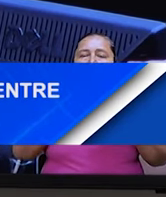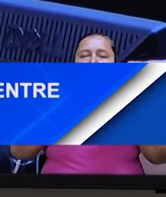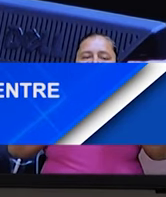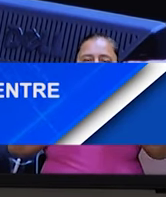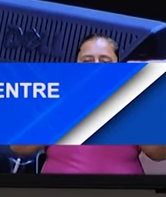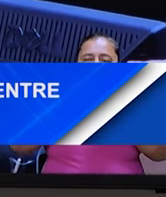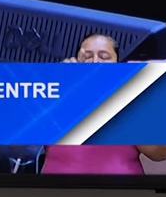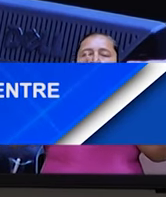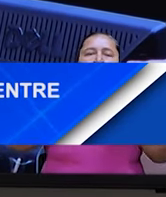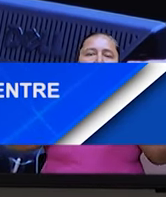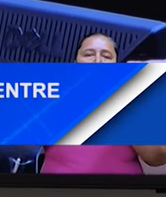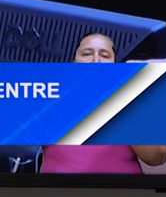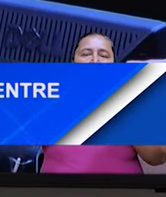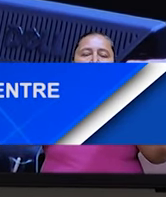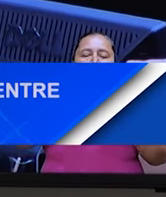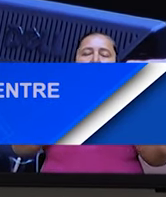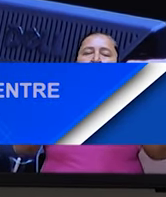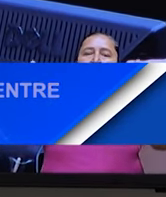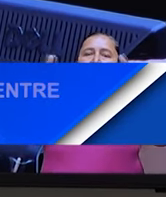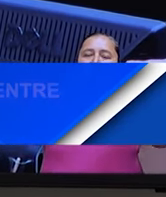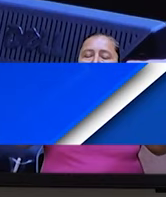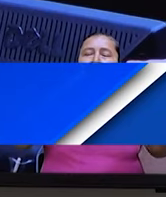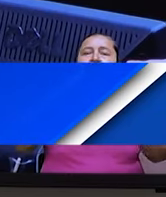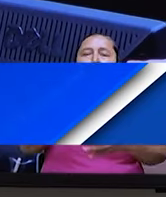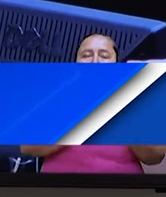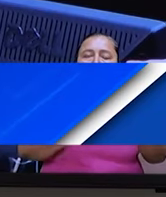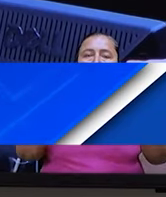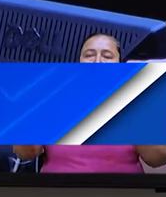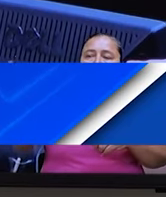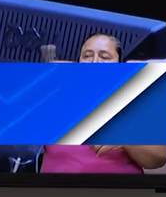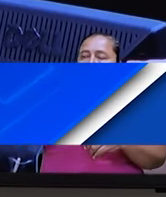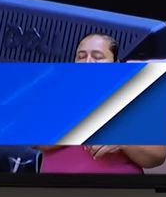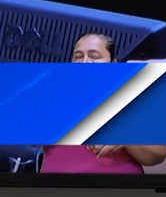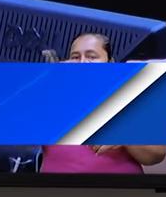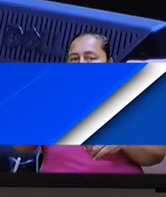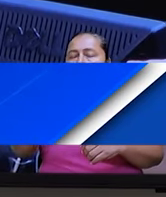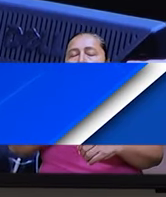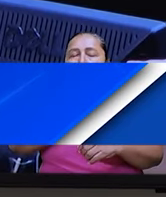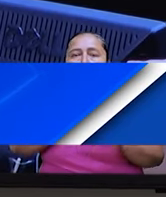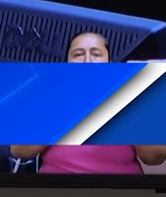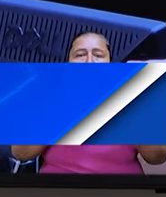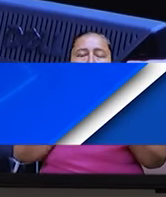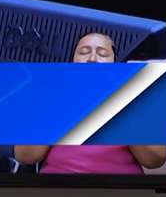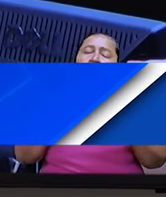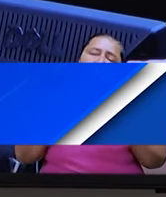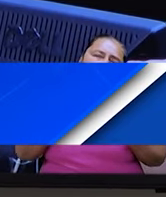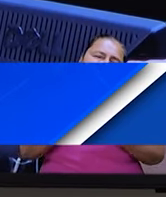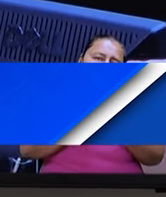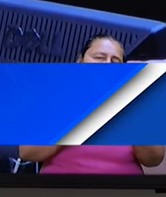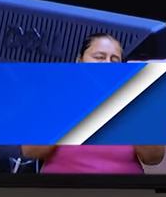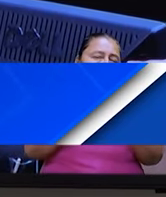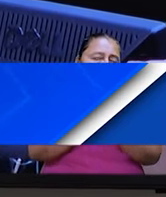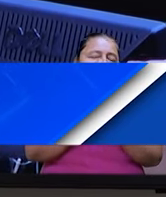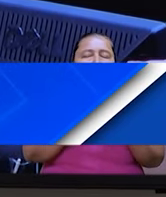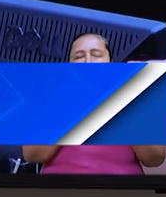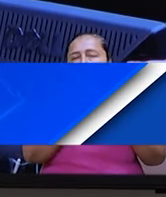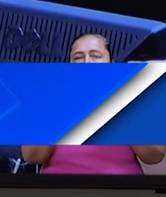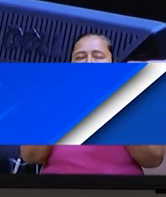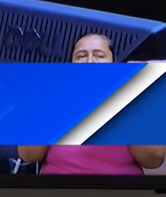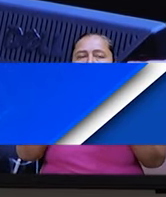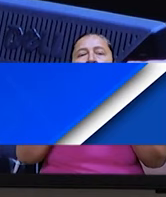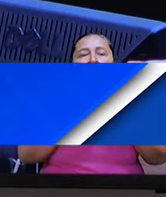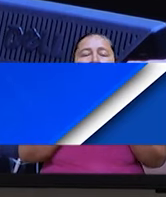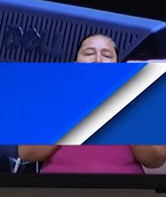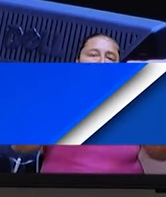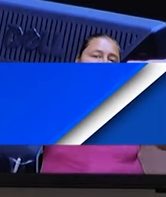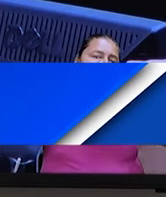que ofrece el acuerdo sobre transporte aéreo en sectores comerciales,